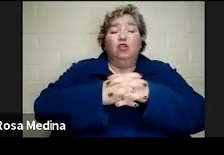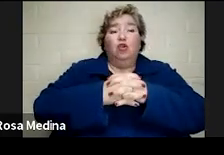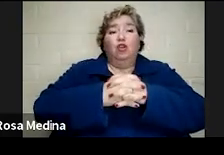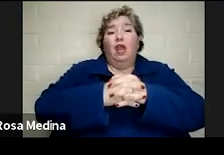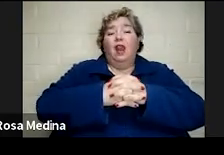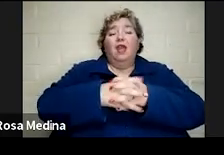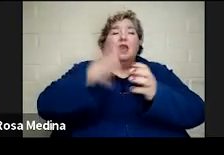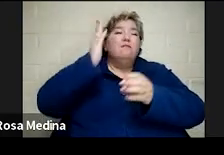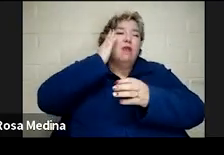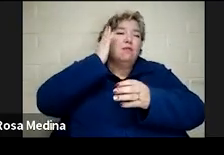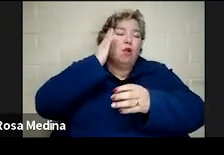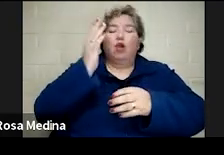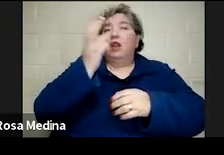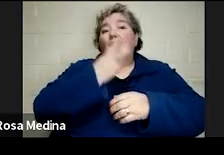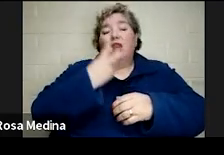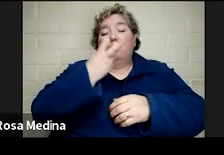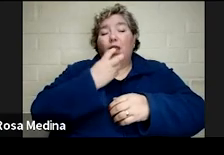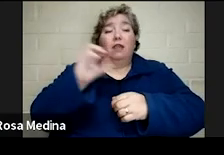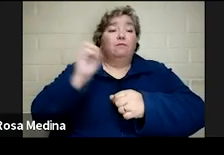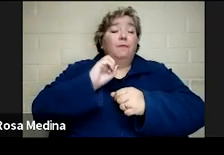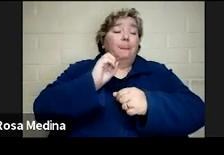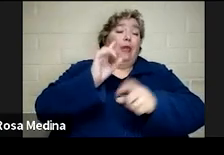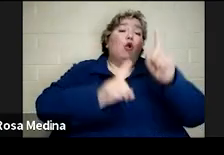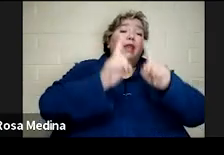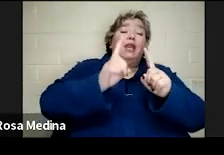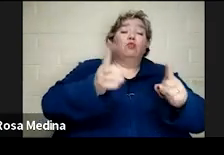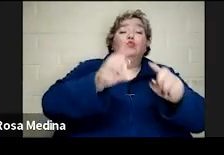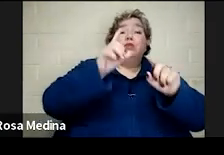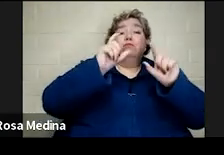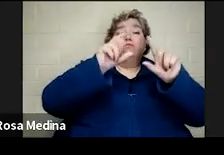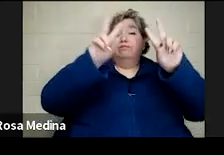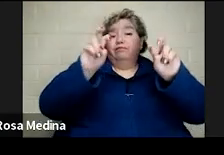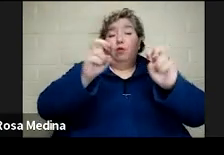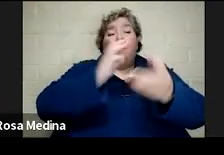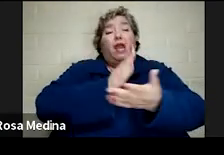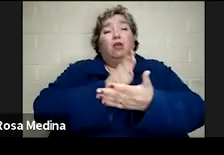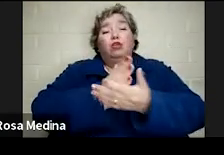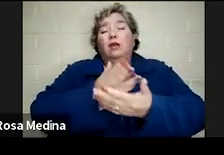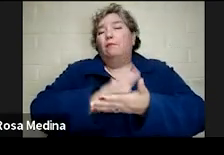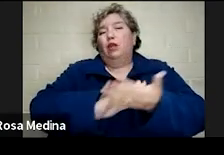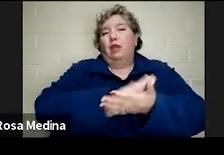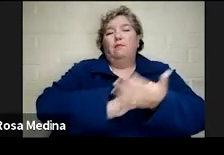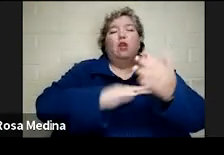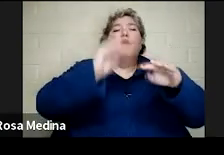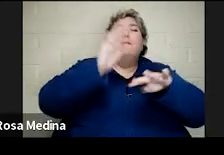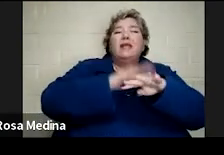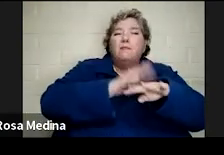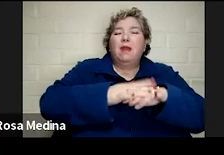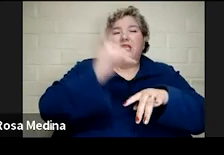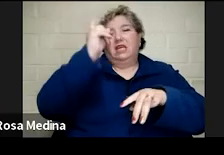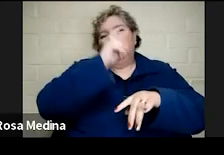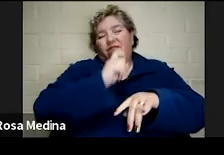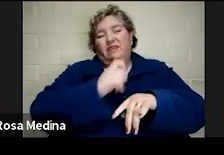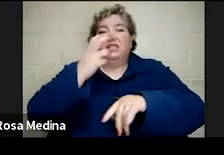lenguaje, o en una asignatura particular del colegio, como si tiene un problema en matemática o lenguaje o algo